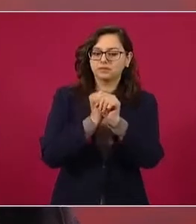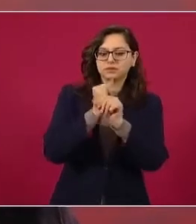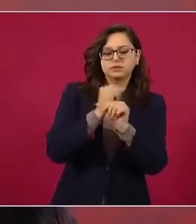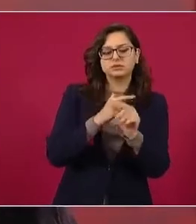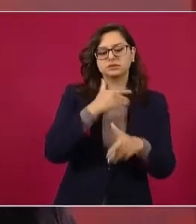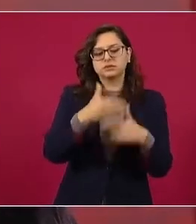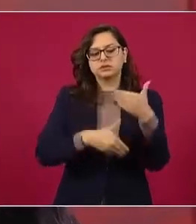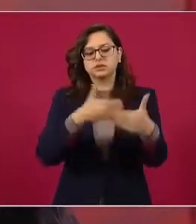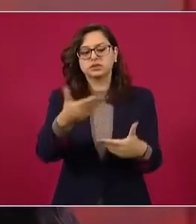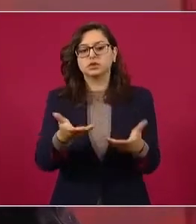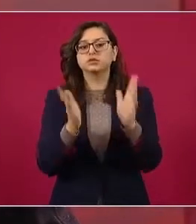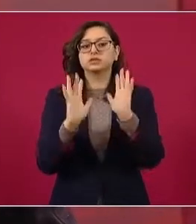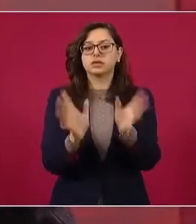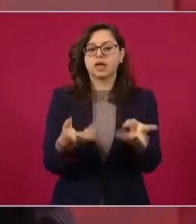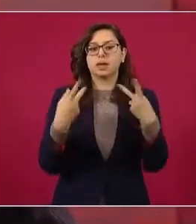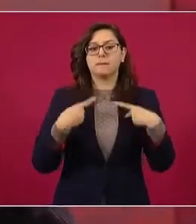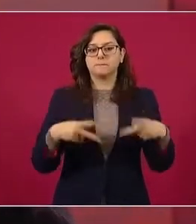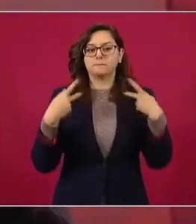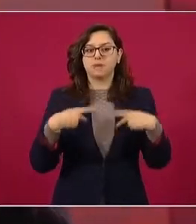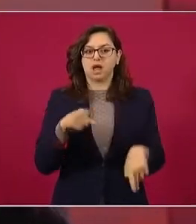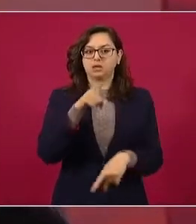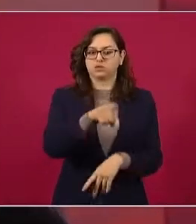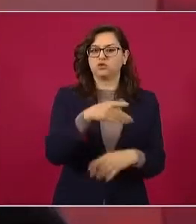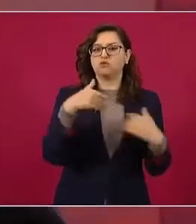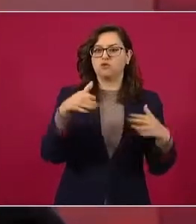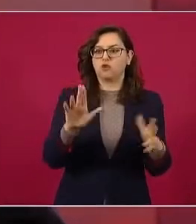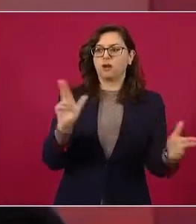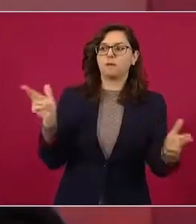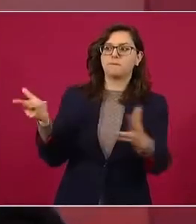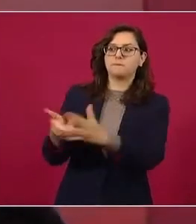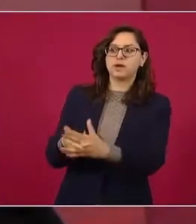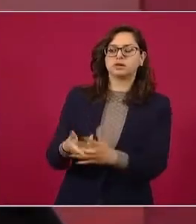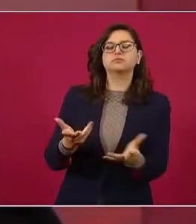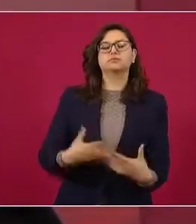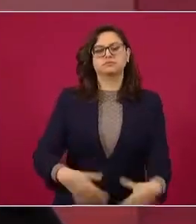Ya hay detenidos, pero como aquí se